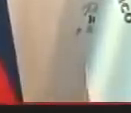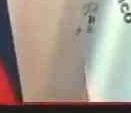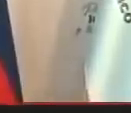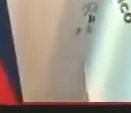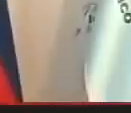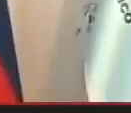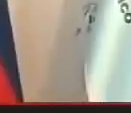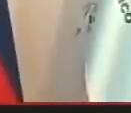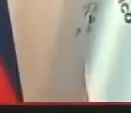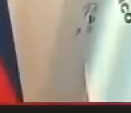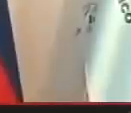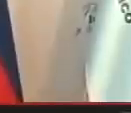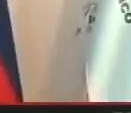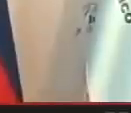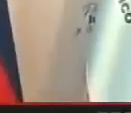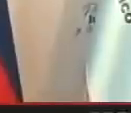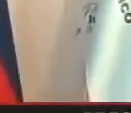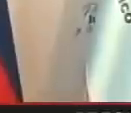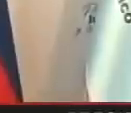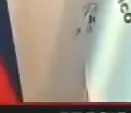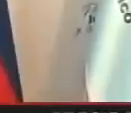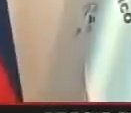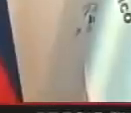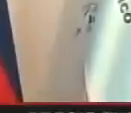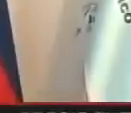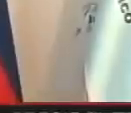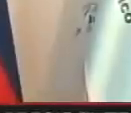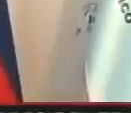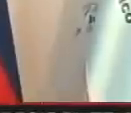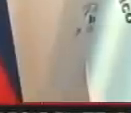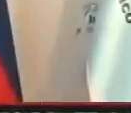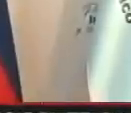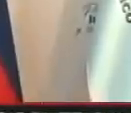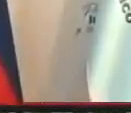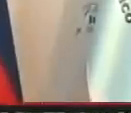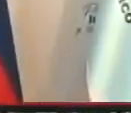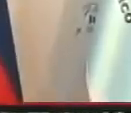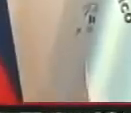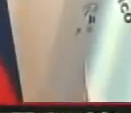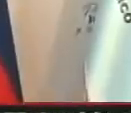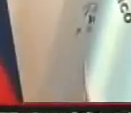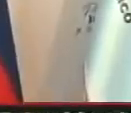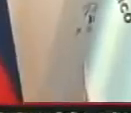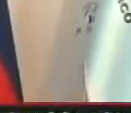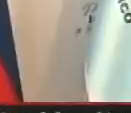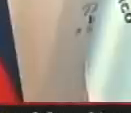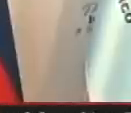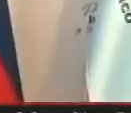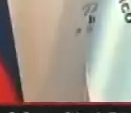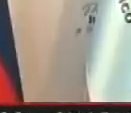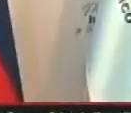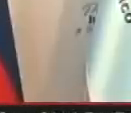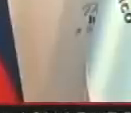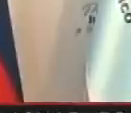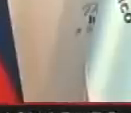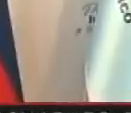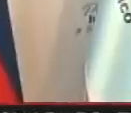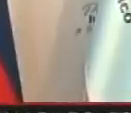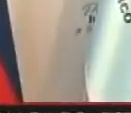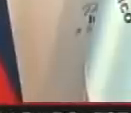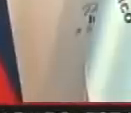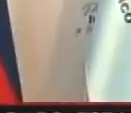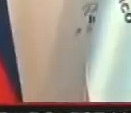digamos, entre comillas, navegando en las aguas movedizas de la supuesta coordinación con